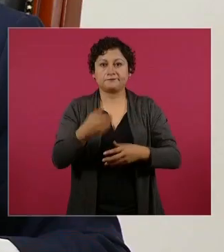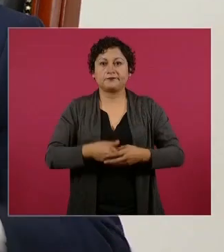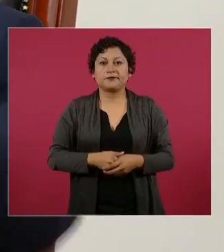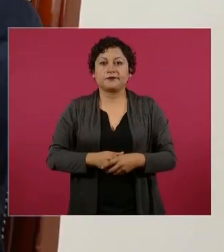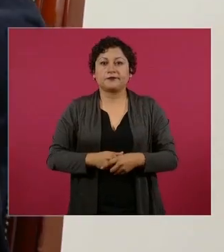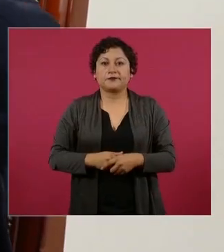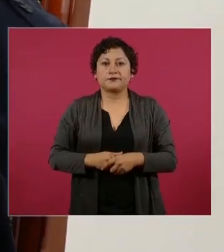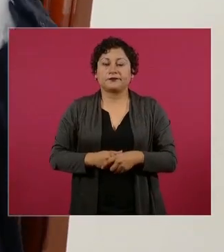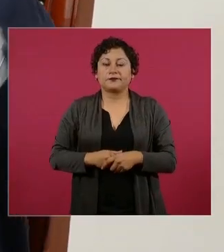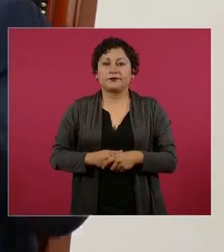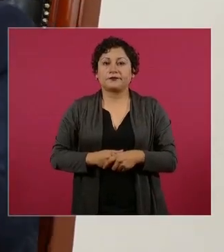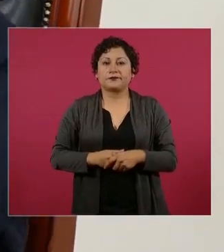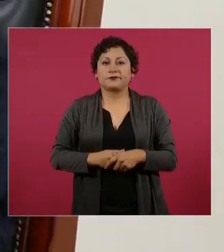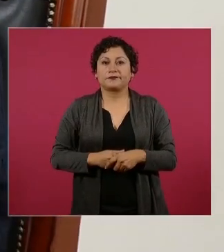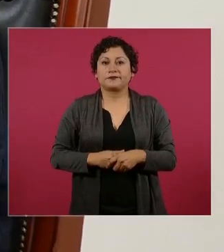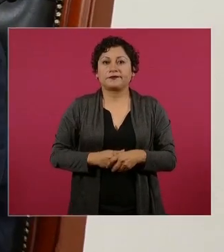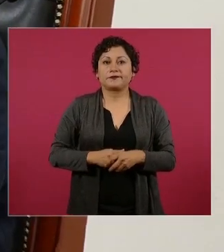Y ahí está